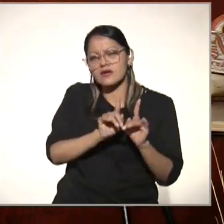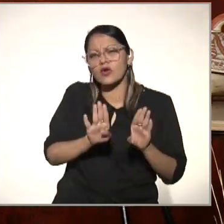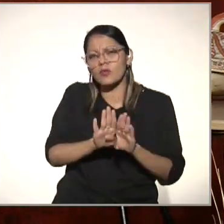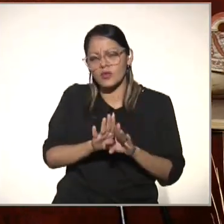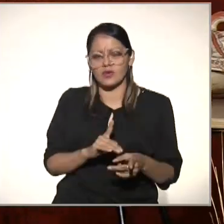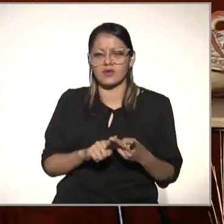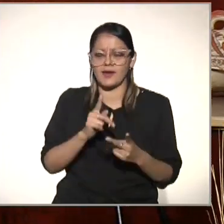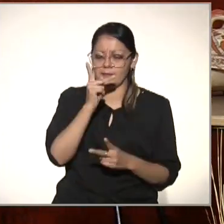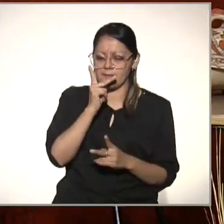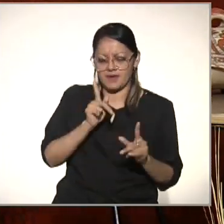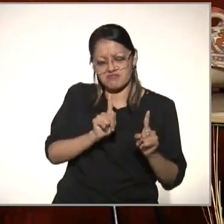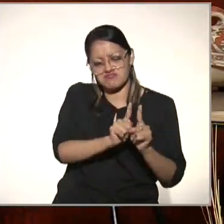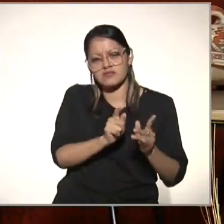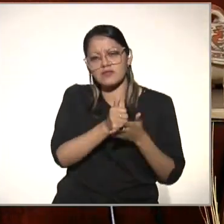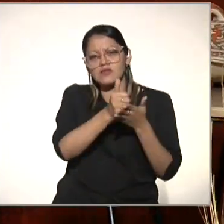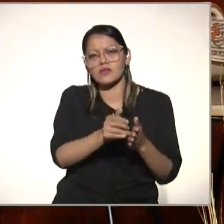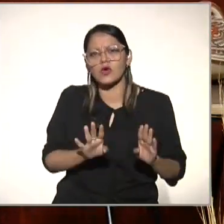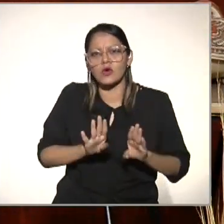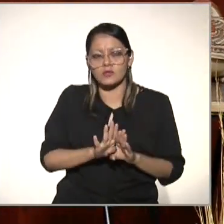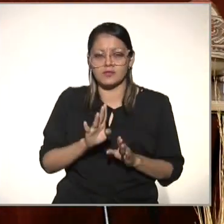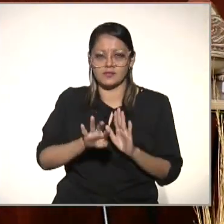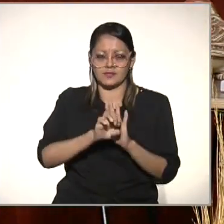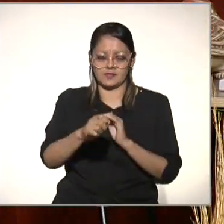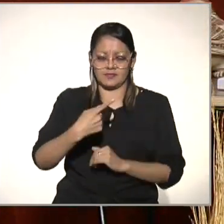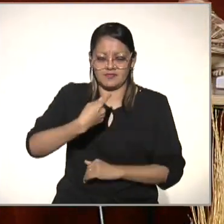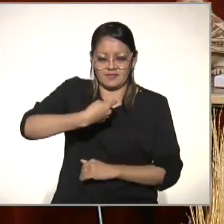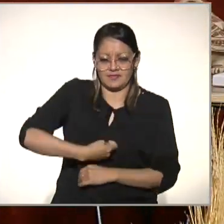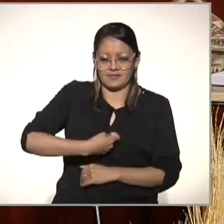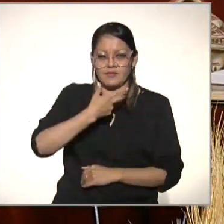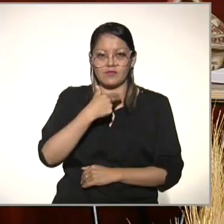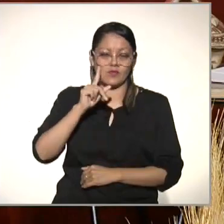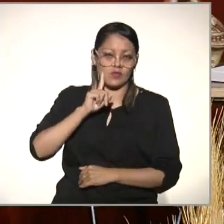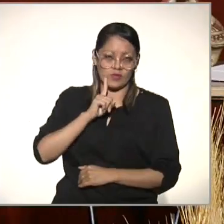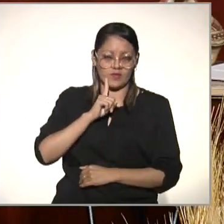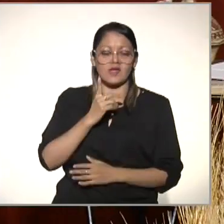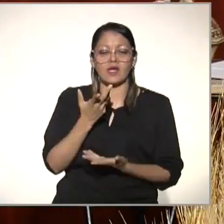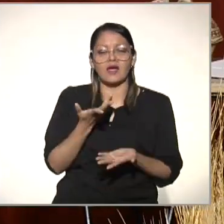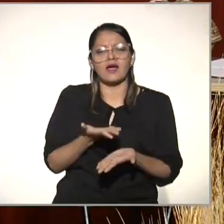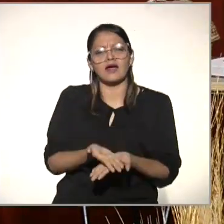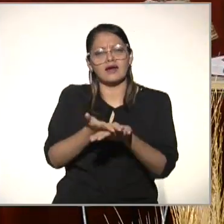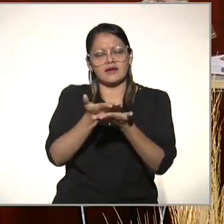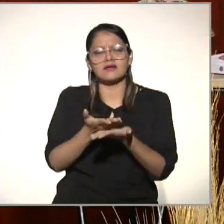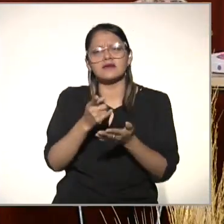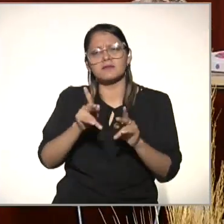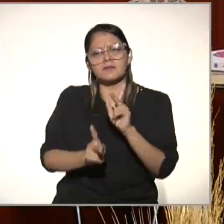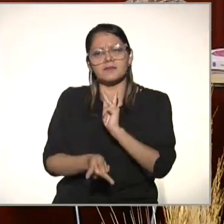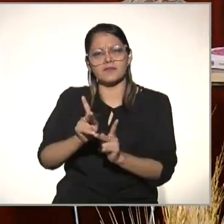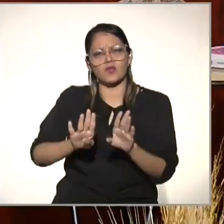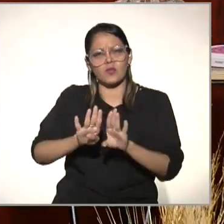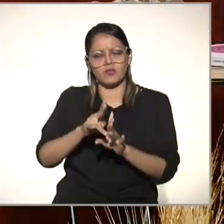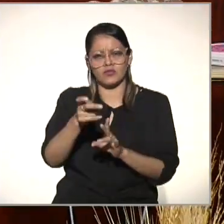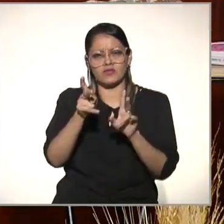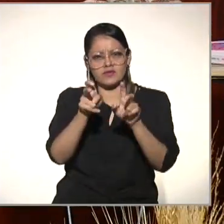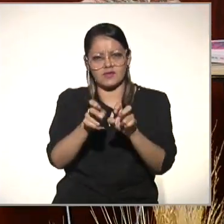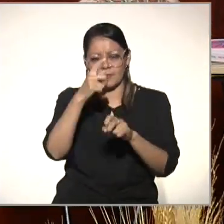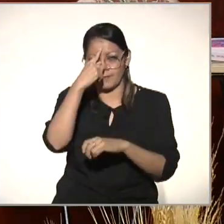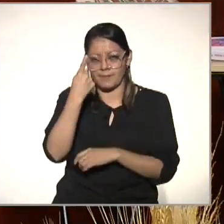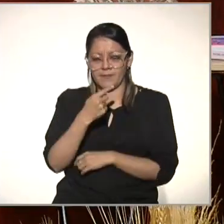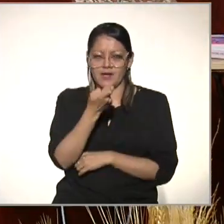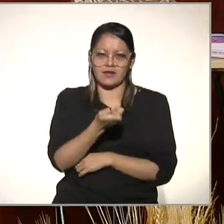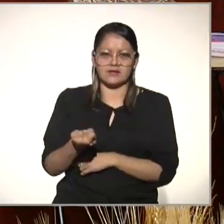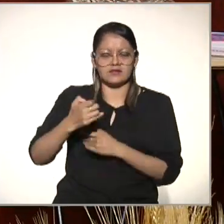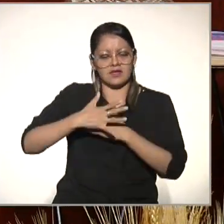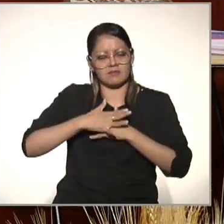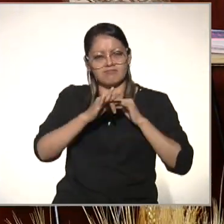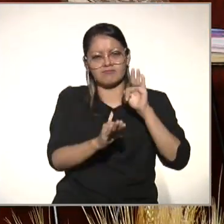quiere ser? Y hablando de la identidad de género, de la orientación sexual de hijas, hijos e hijes, vamos a platicar sobre cómo abordar estos temas de una manera muy